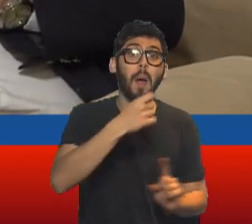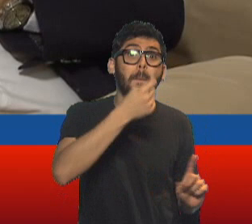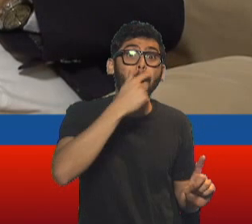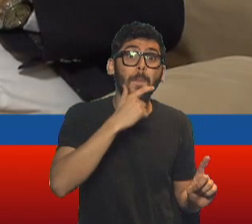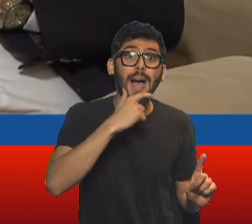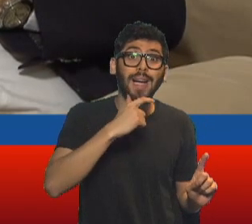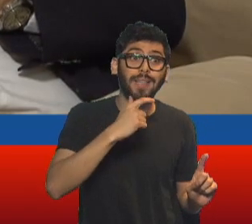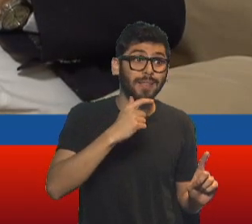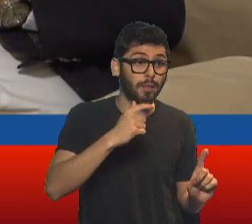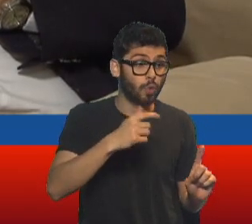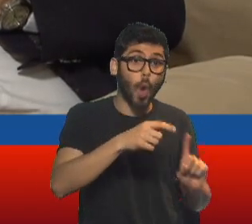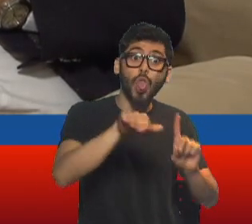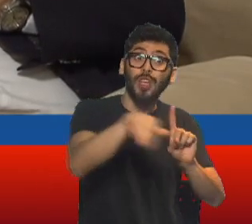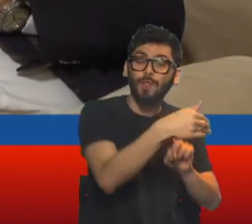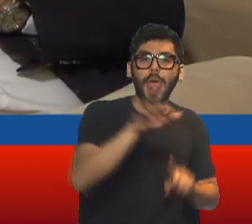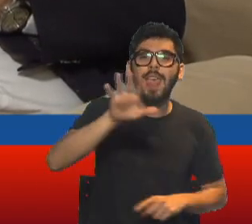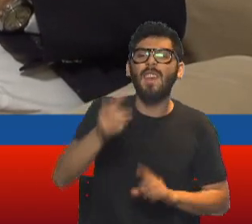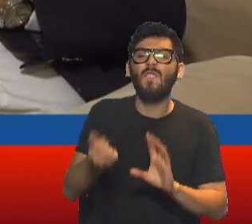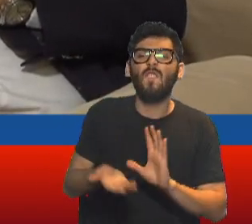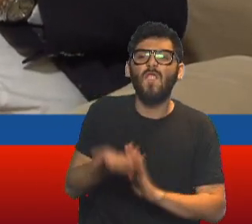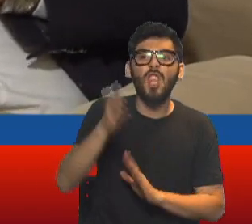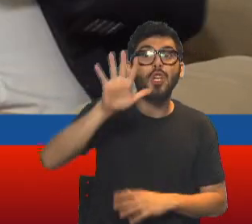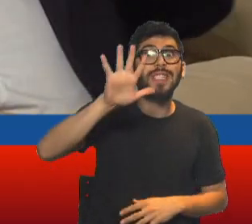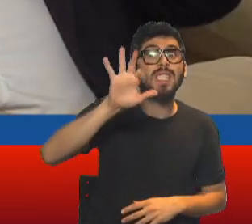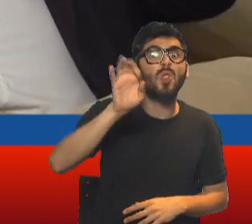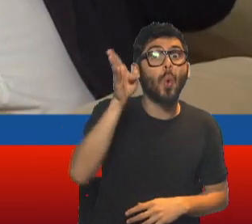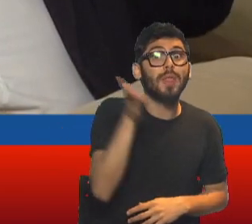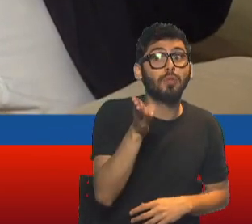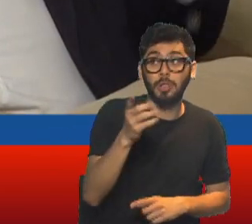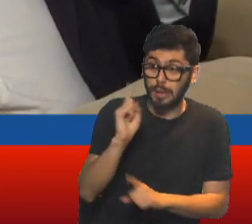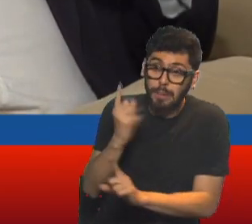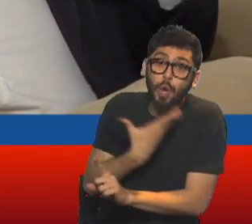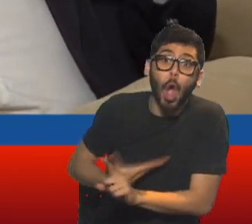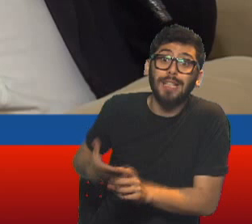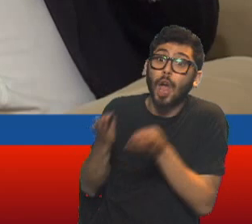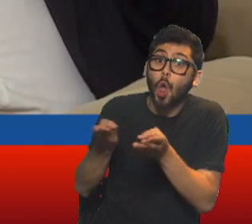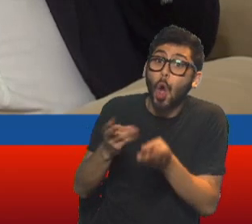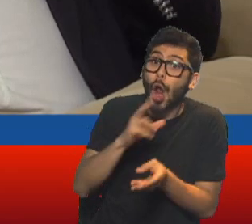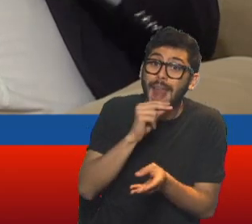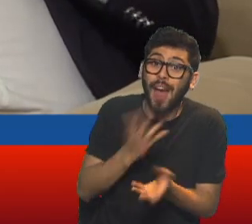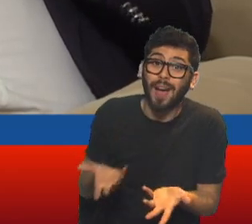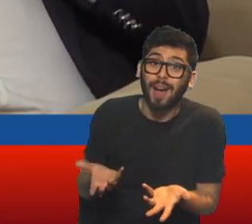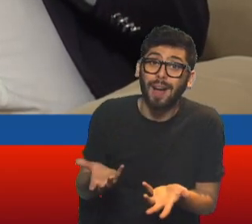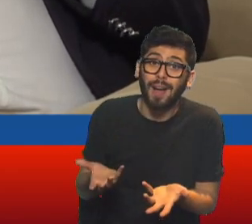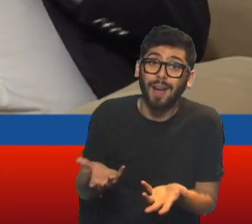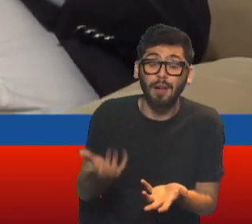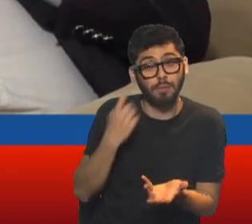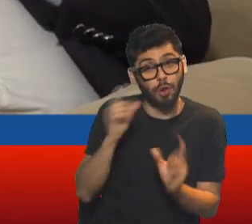inflación. 50% de inflación. Pero con un Estado ausente, Chino. No tenía en ningún